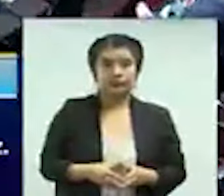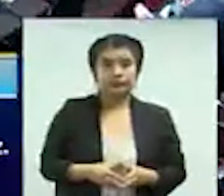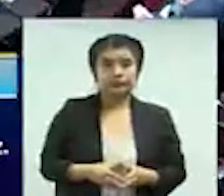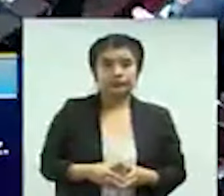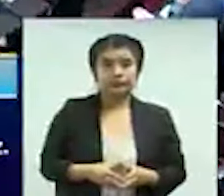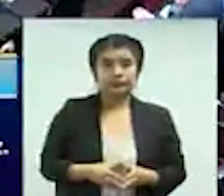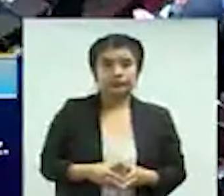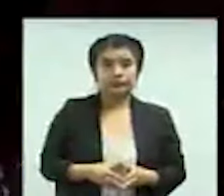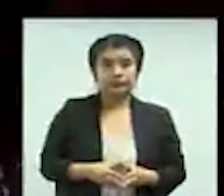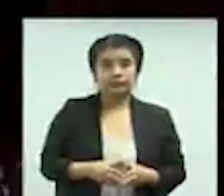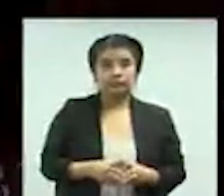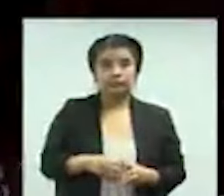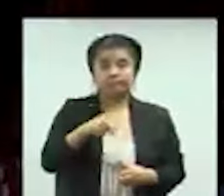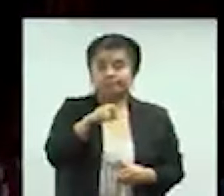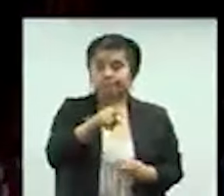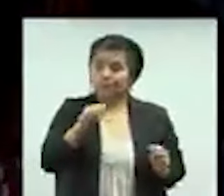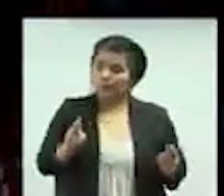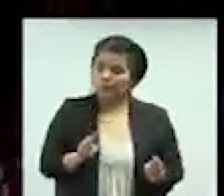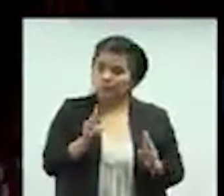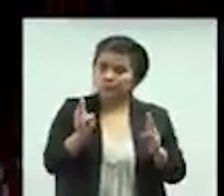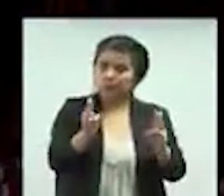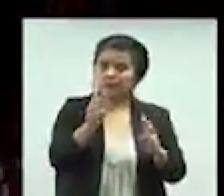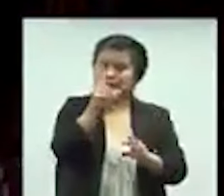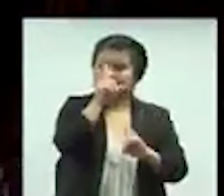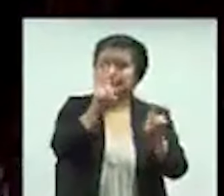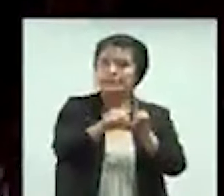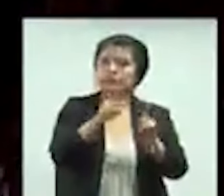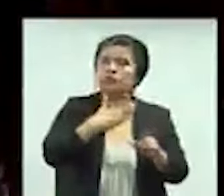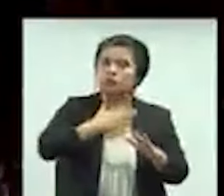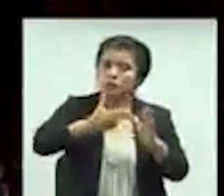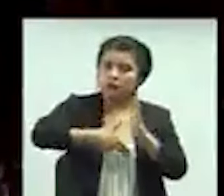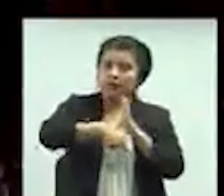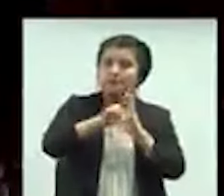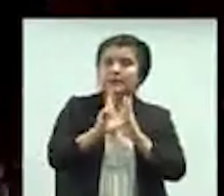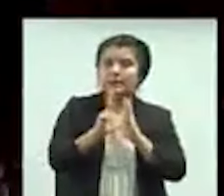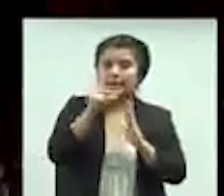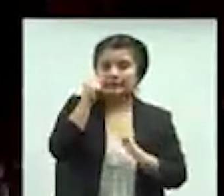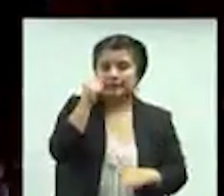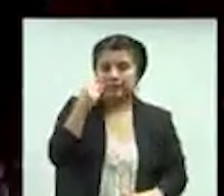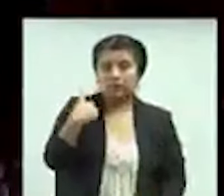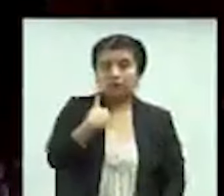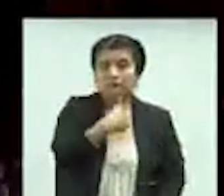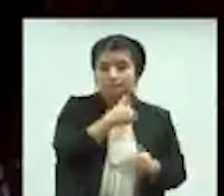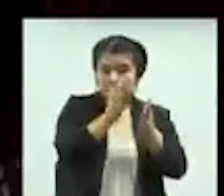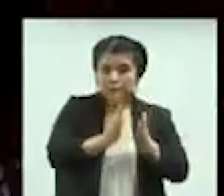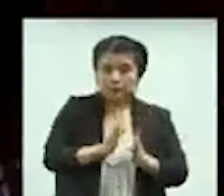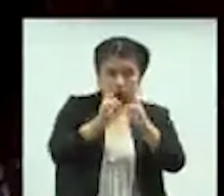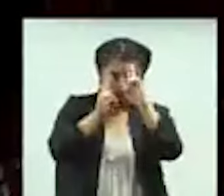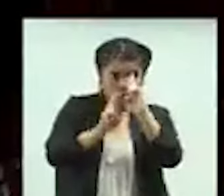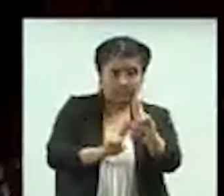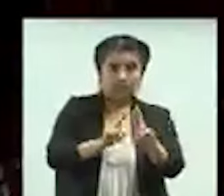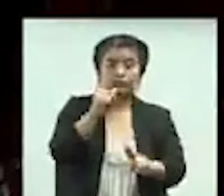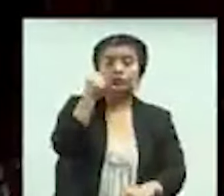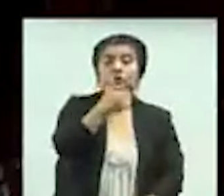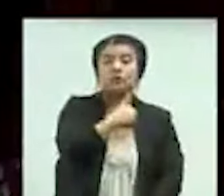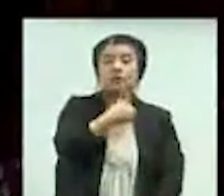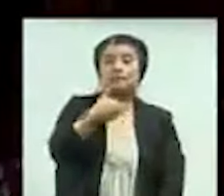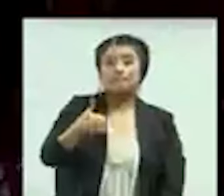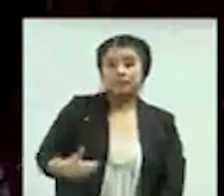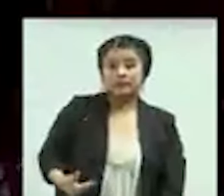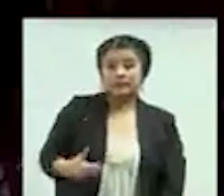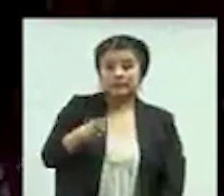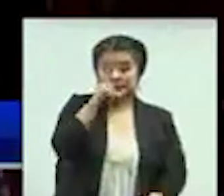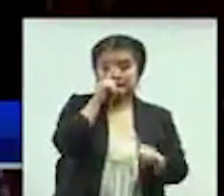Esto motiva, señor presidente, a que insista en que el señor ministro, y con todo respeto se lo digo, presidente, y